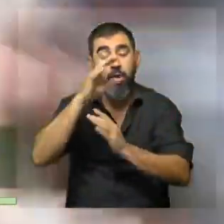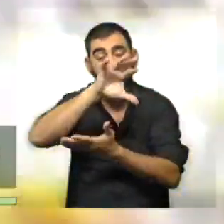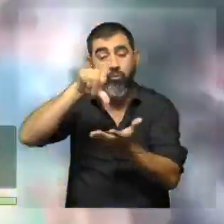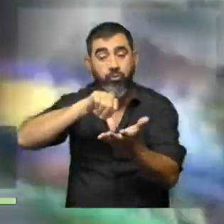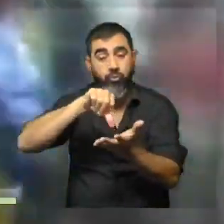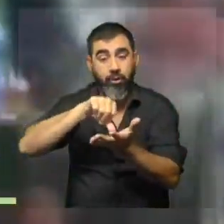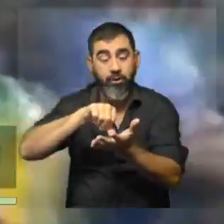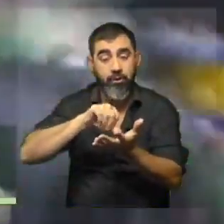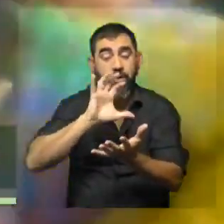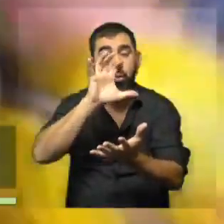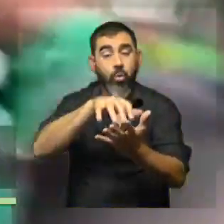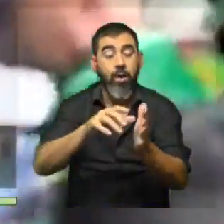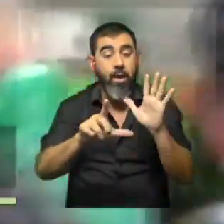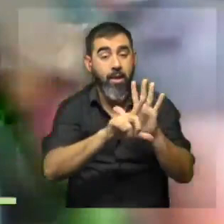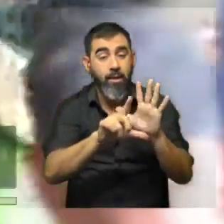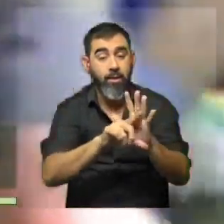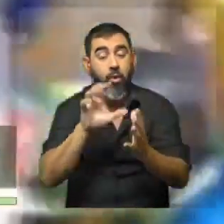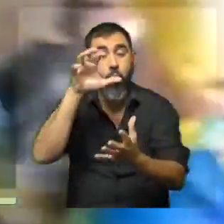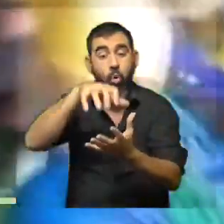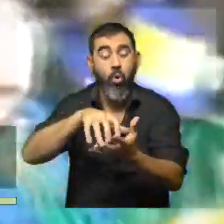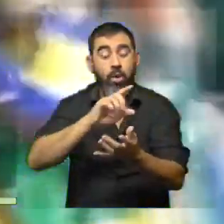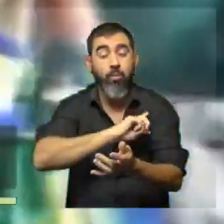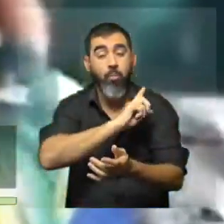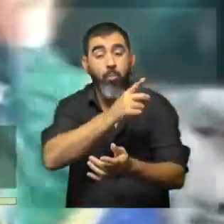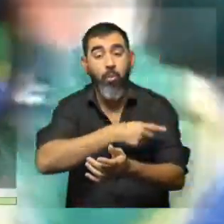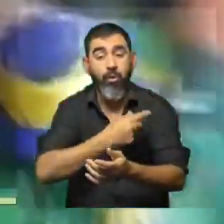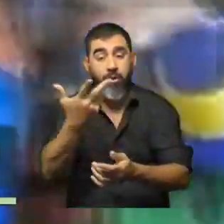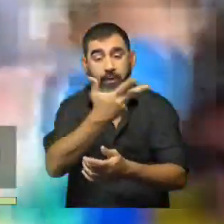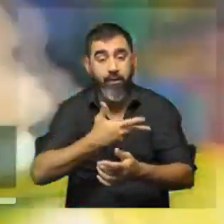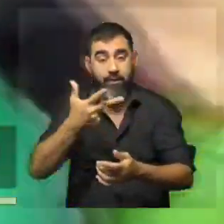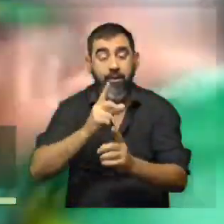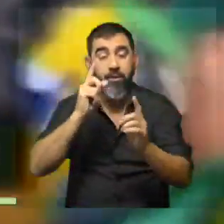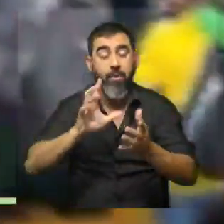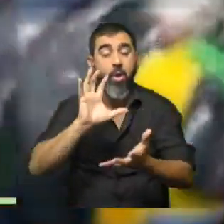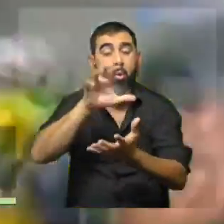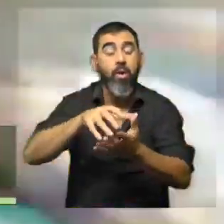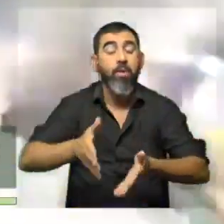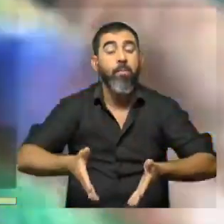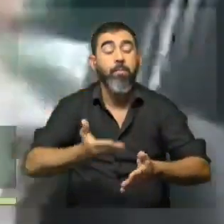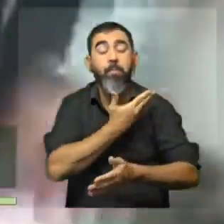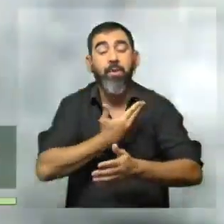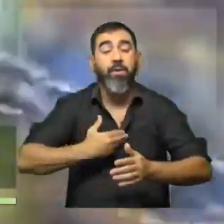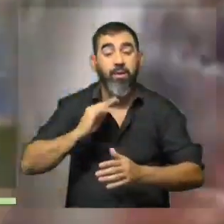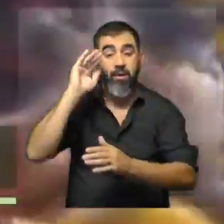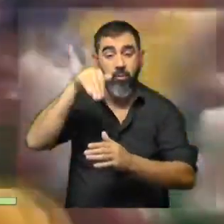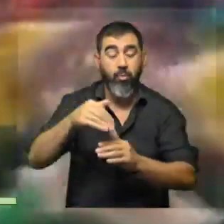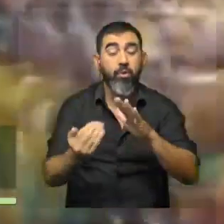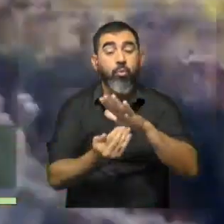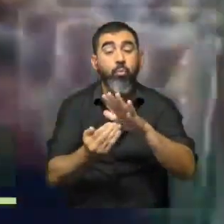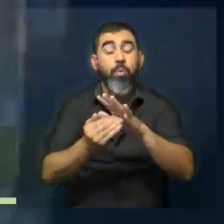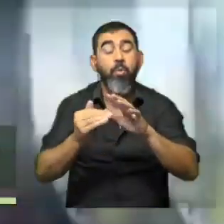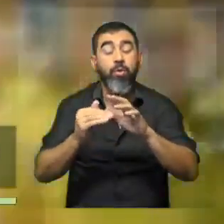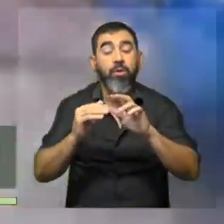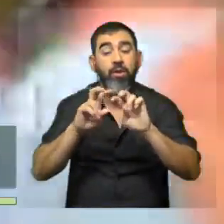legislatura el Palacio de plan auto sede de la presidencia de la República y el supremo tribunal Federal